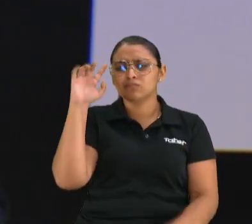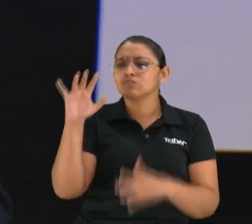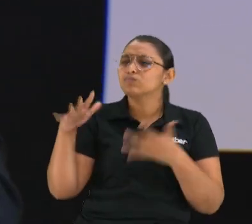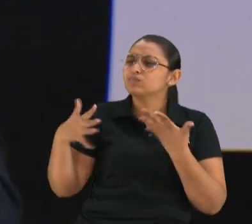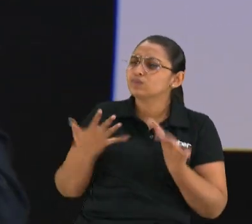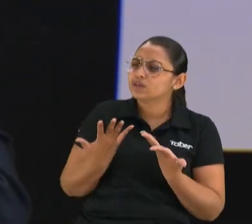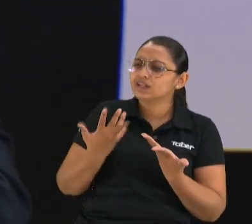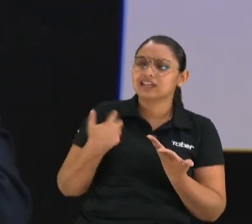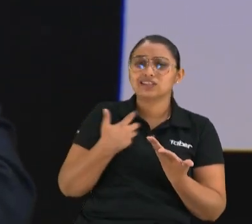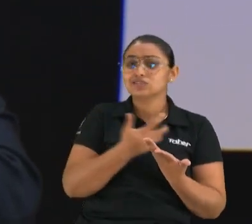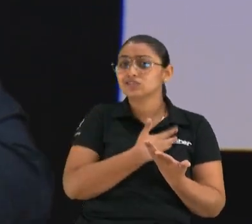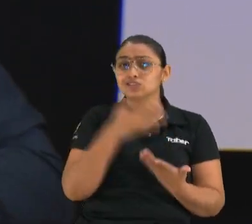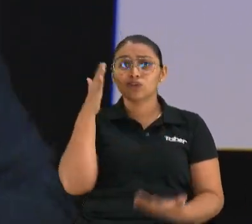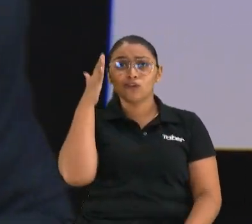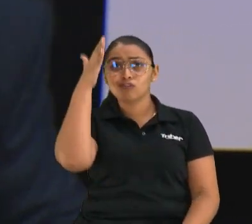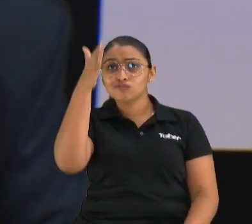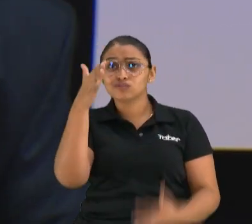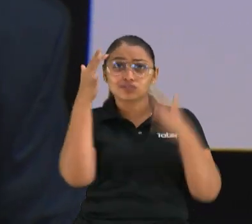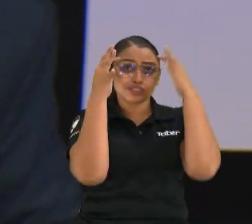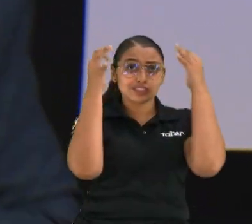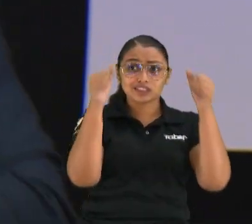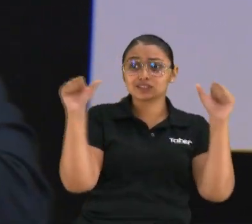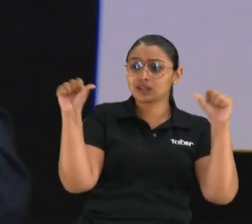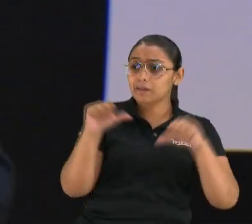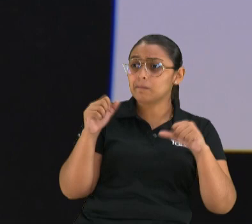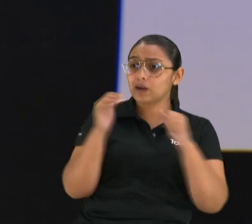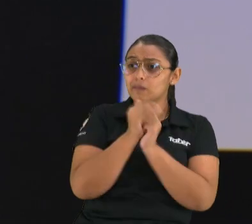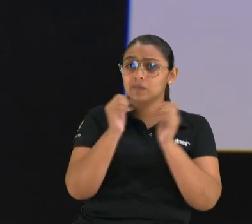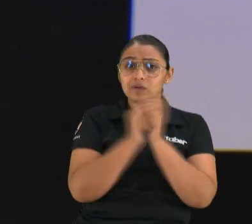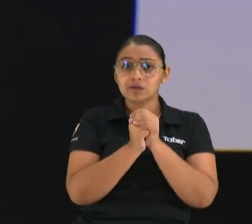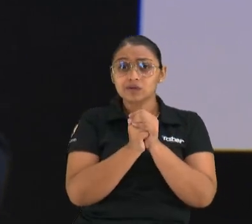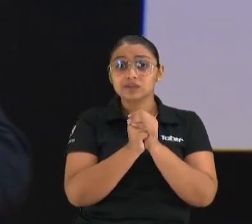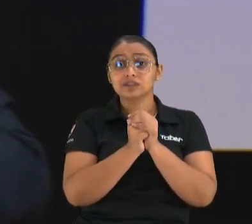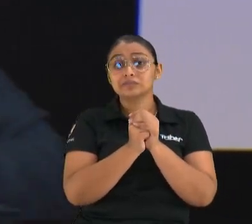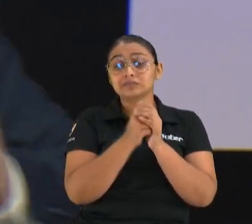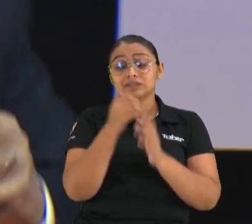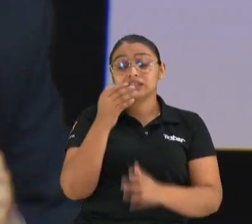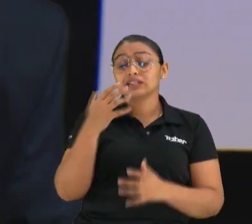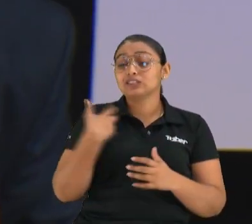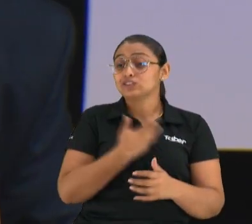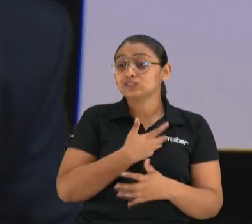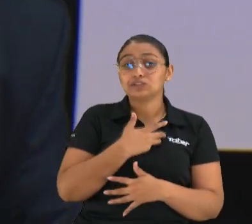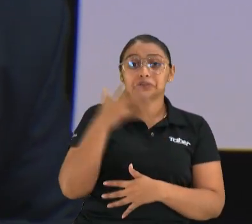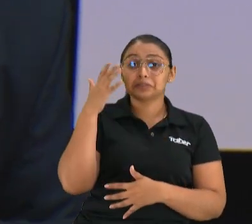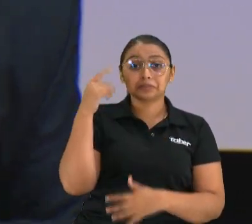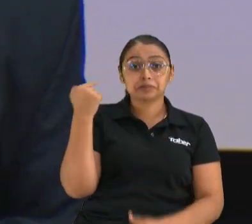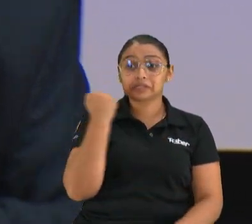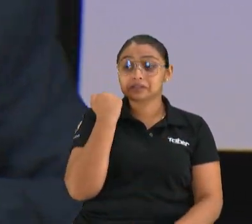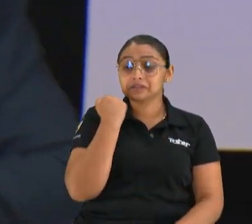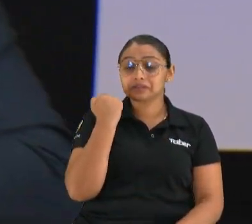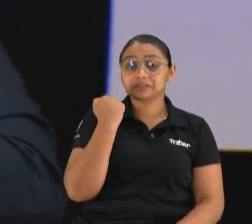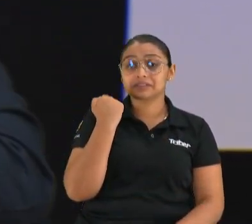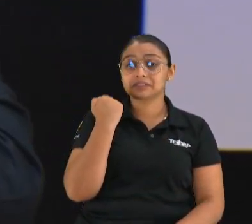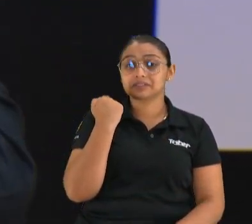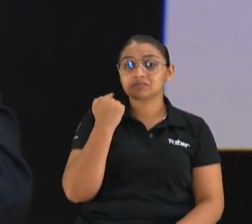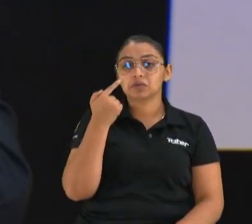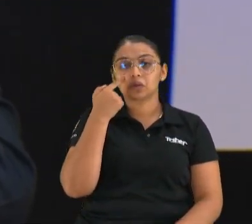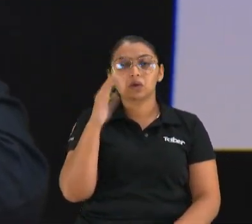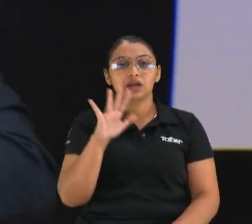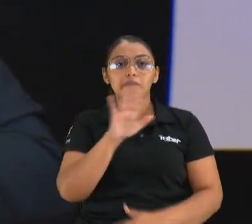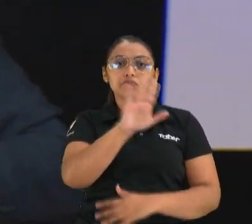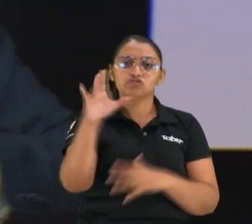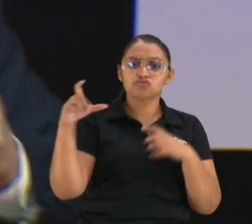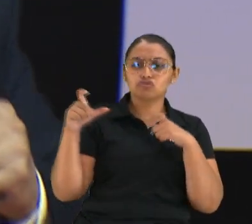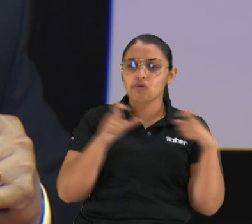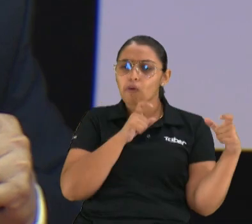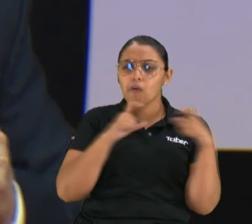pensamos en las consecuencias si usted se queja que ya no le llegan regalos en Navidad que nadie le celebra su cumpleaños que nadie le departó un